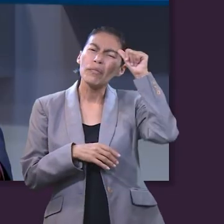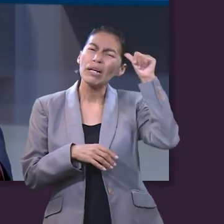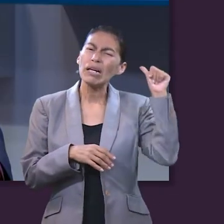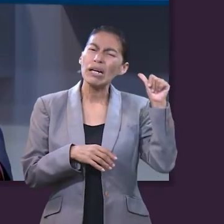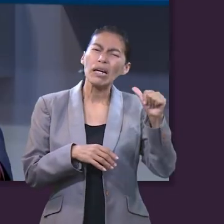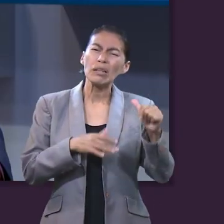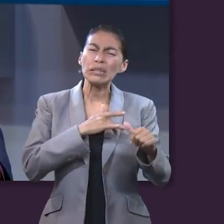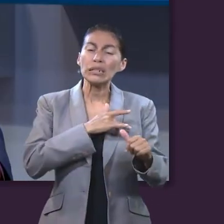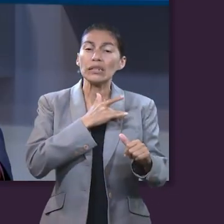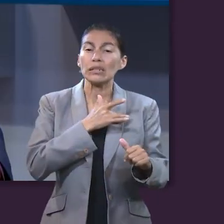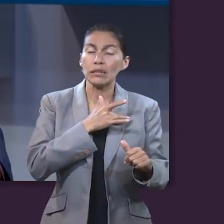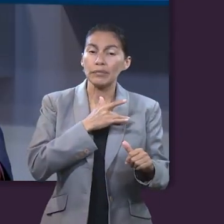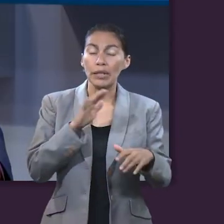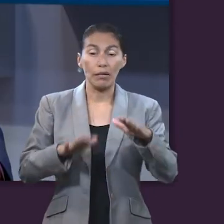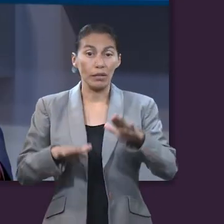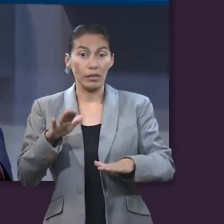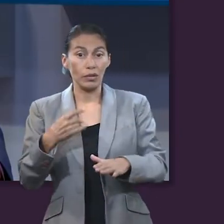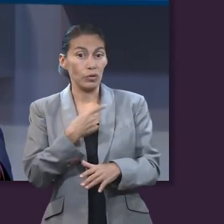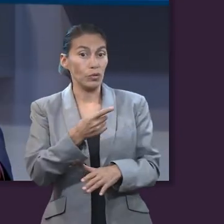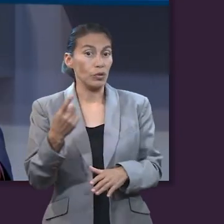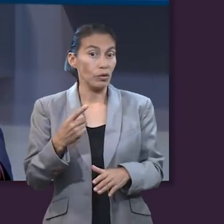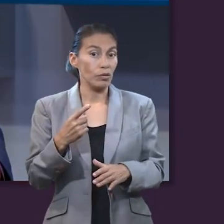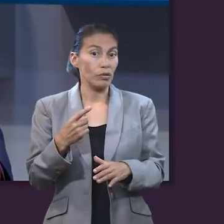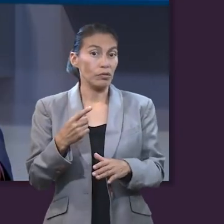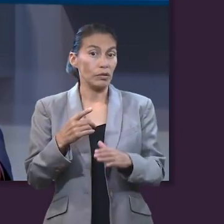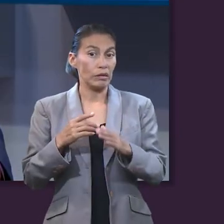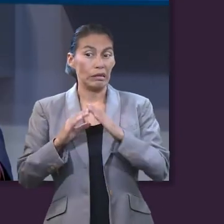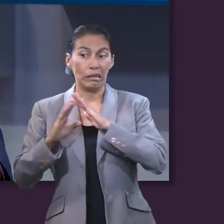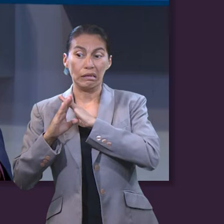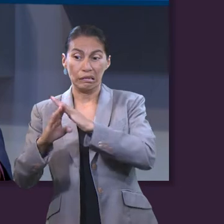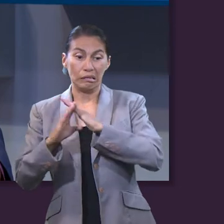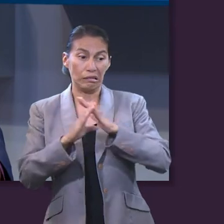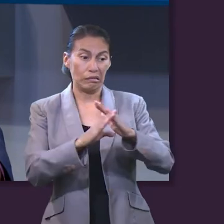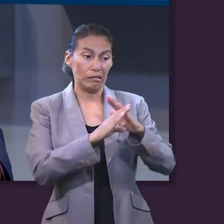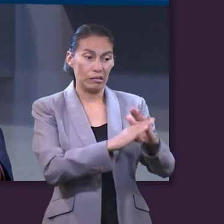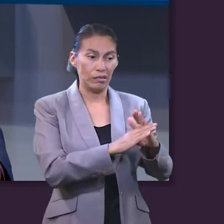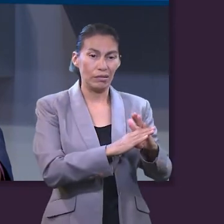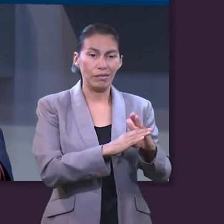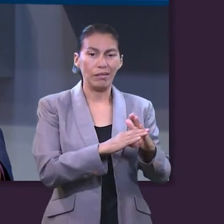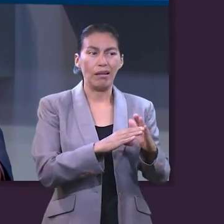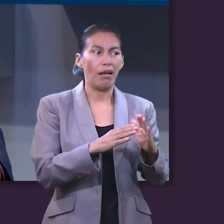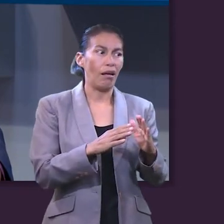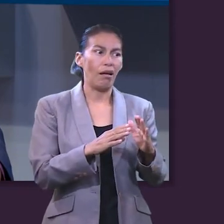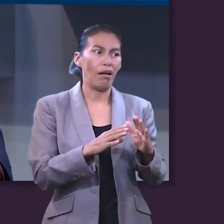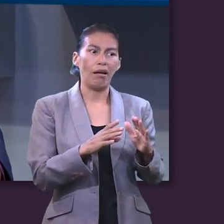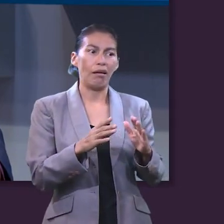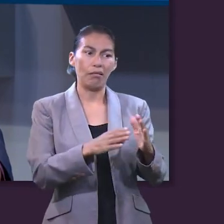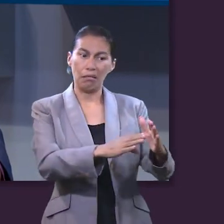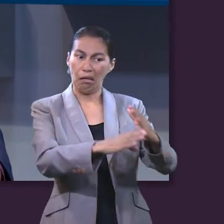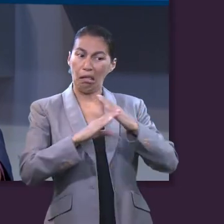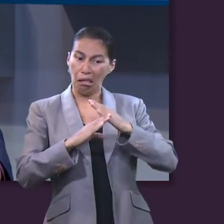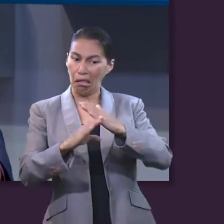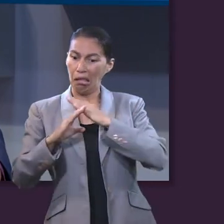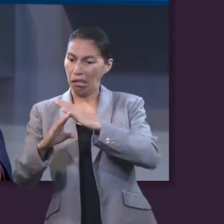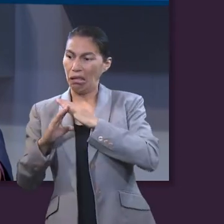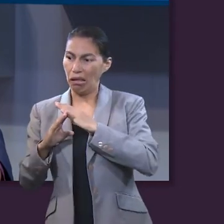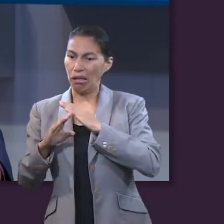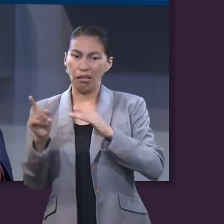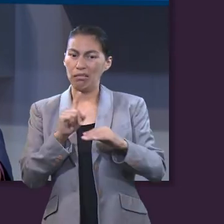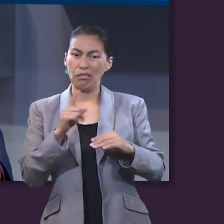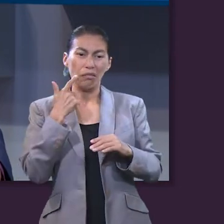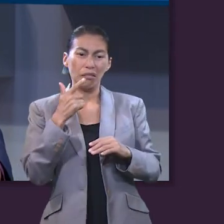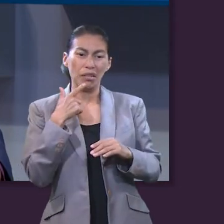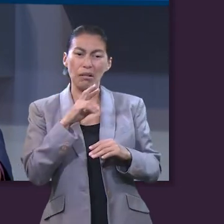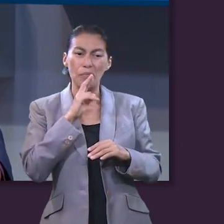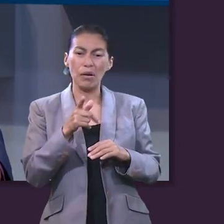porque en ocasiones nosotros, para evitarnos el rechazo, solemos acoplarnos a la situación que existe, ¿no?